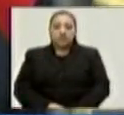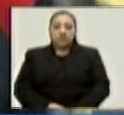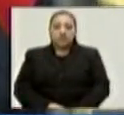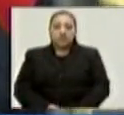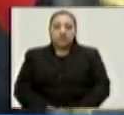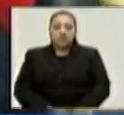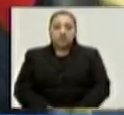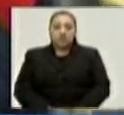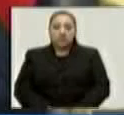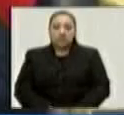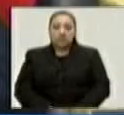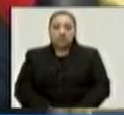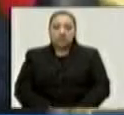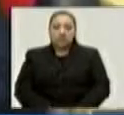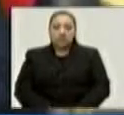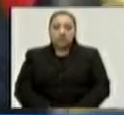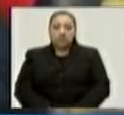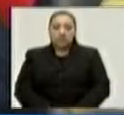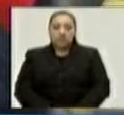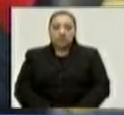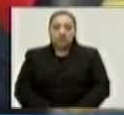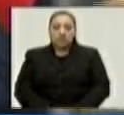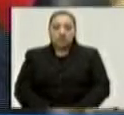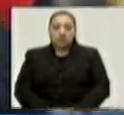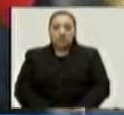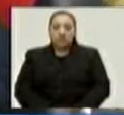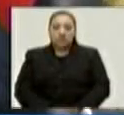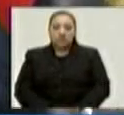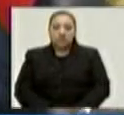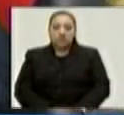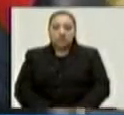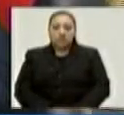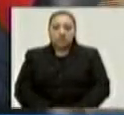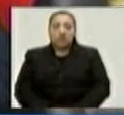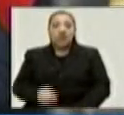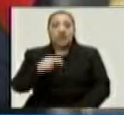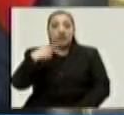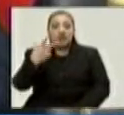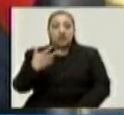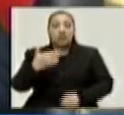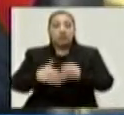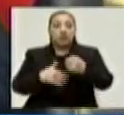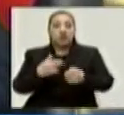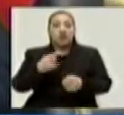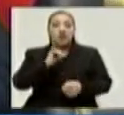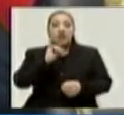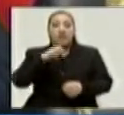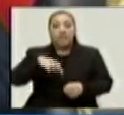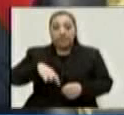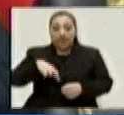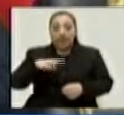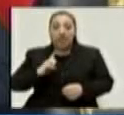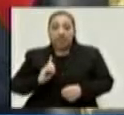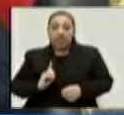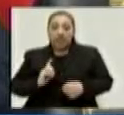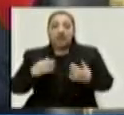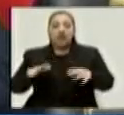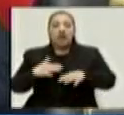El tercer proceso, que también es promovido por el Instituto Peruano del Deporte, que llega